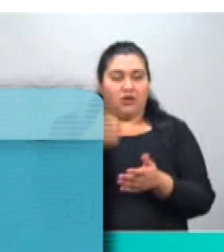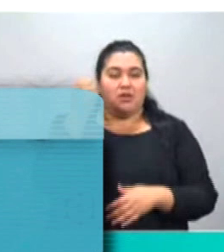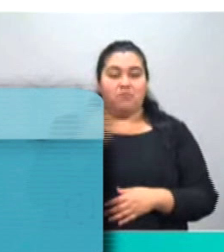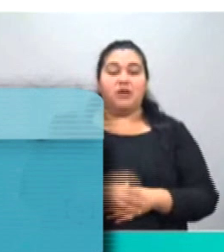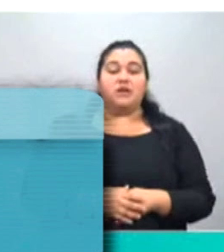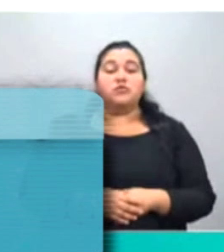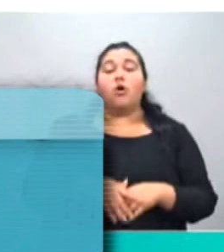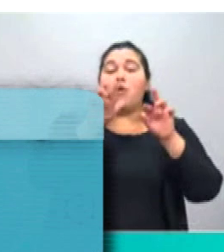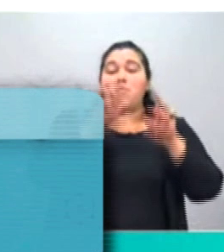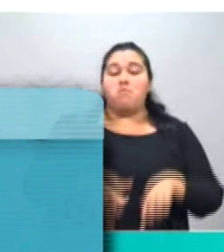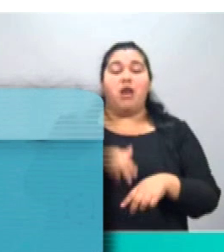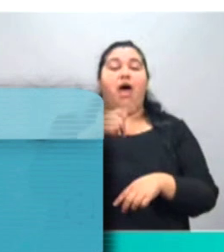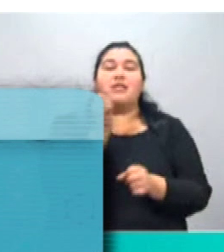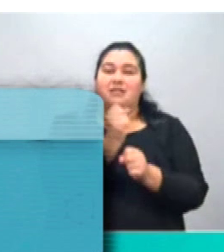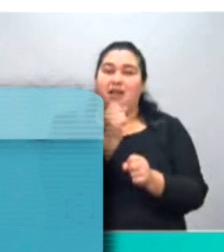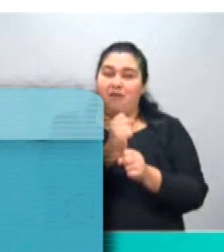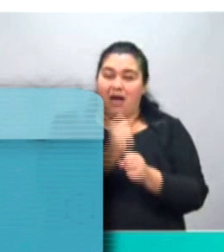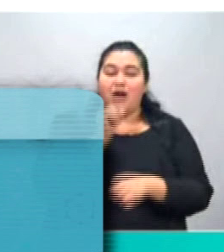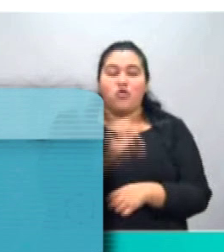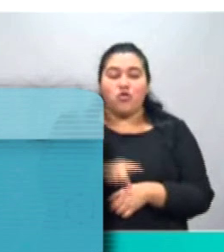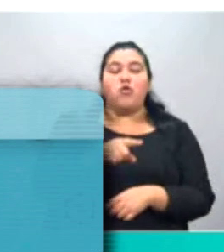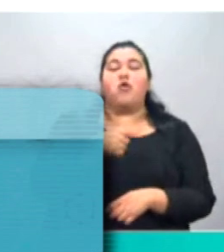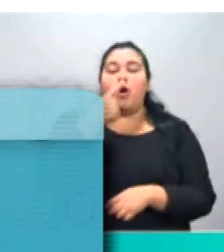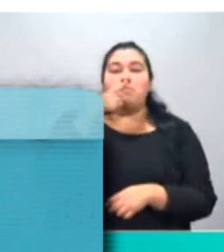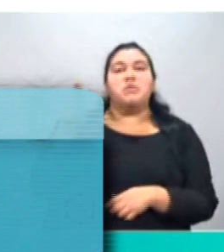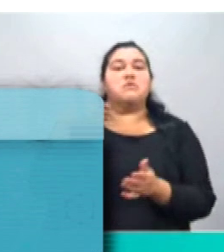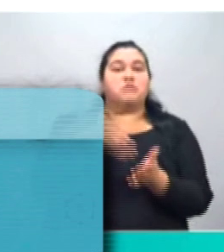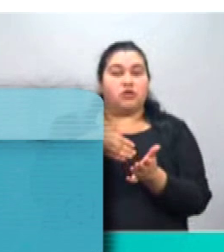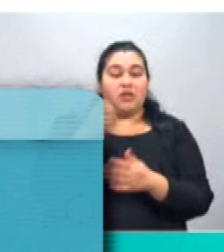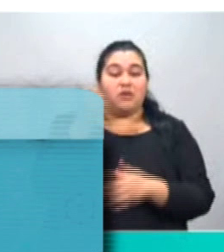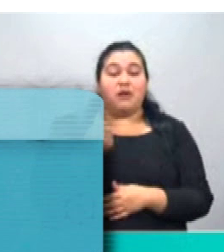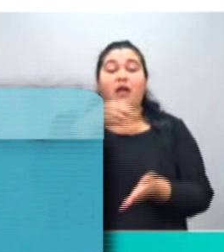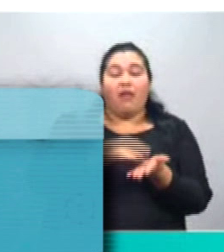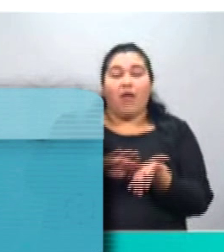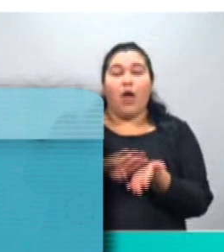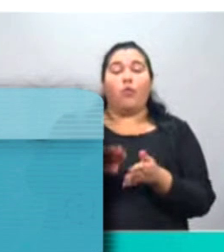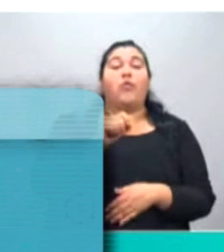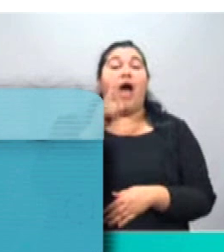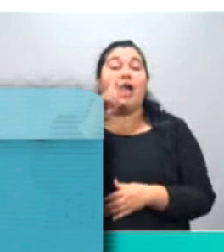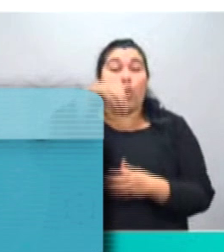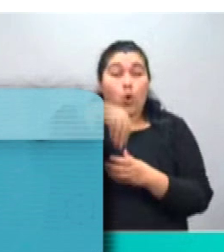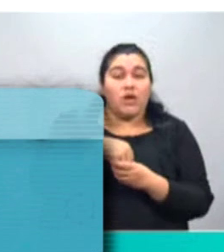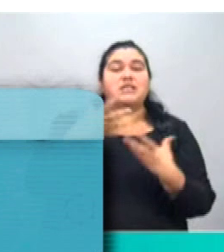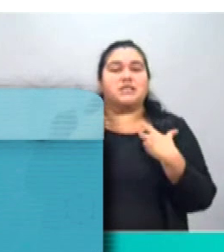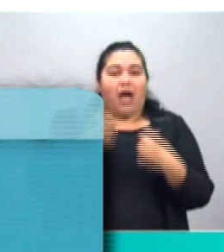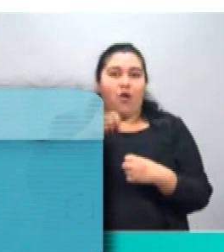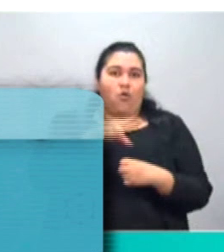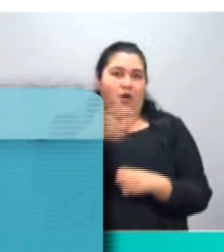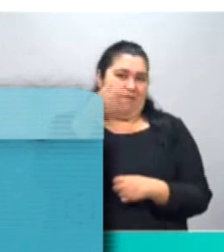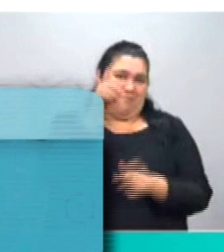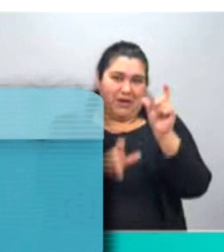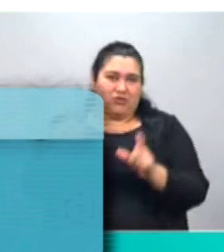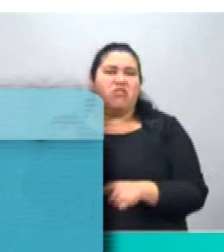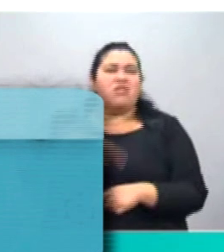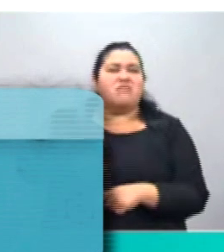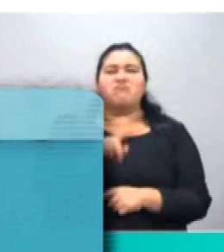con el programa Potenciar Trabajo por más de 1.000 millones de pesos, deudas del programa Incluir Salud, que atiende a aquellas personas